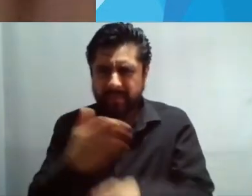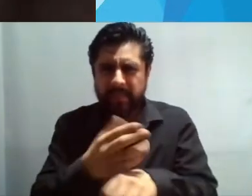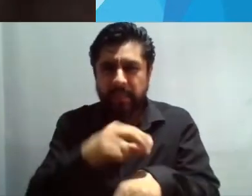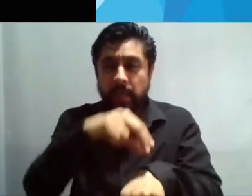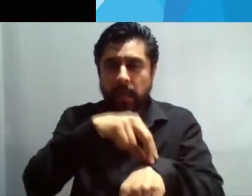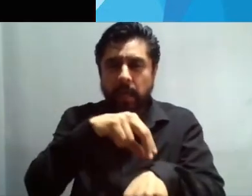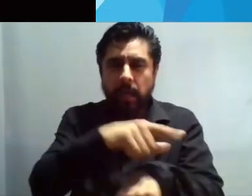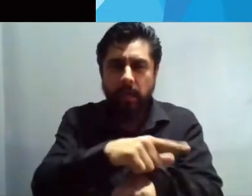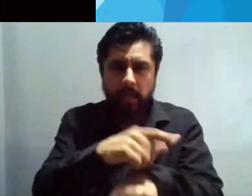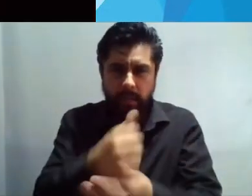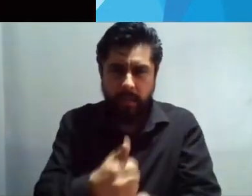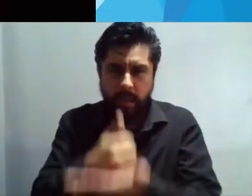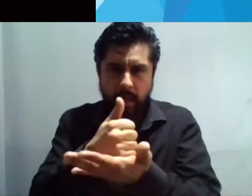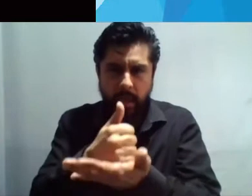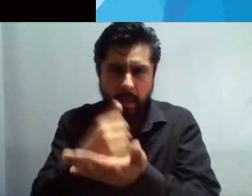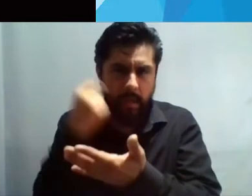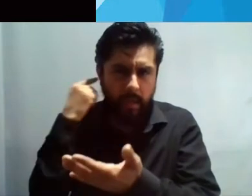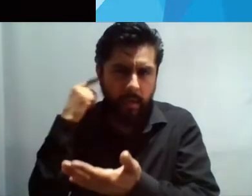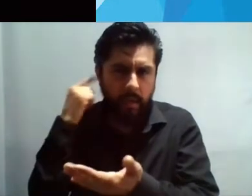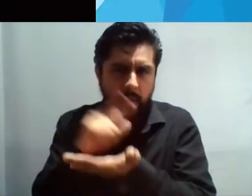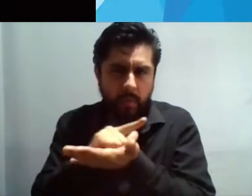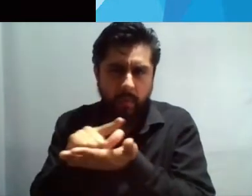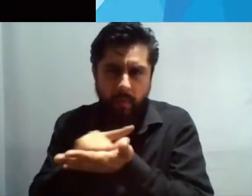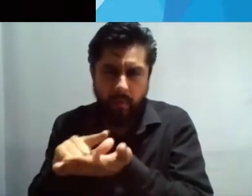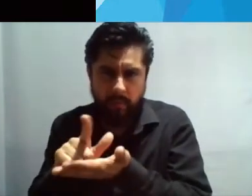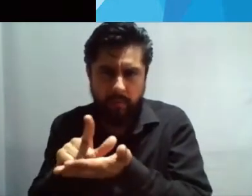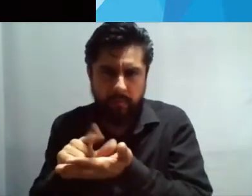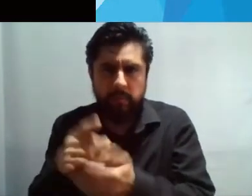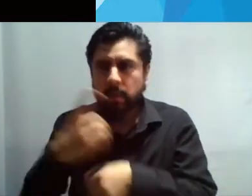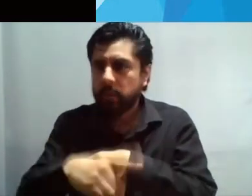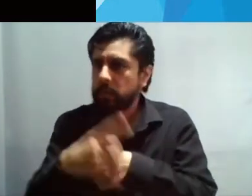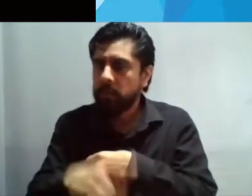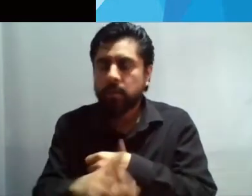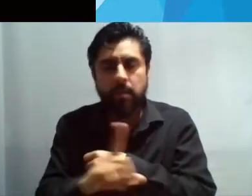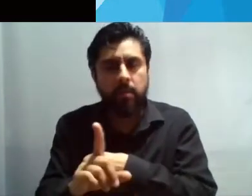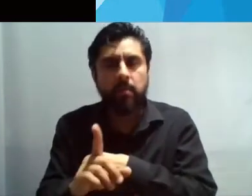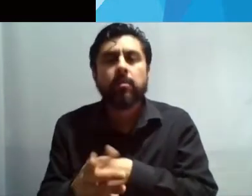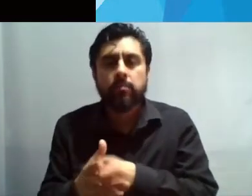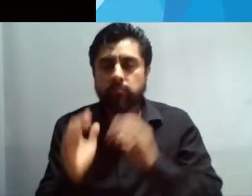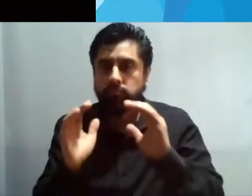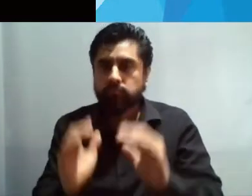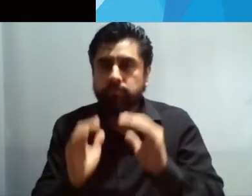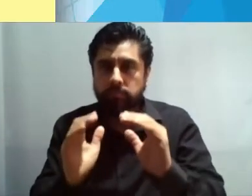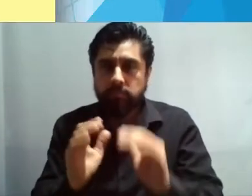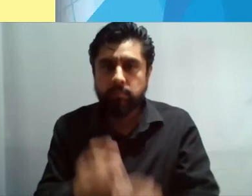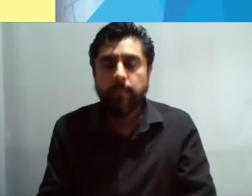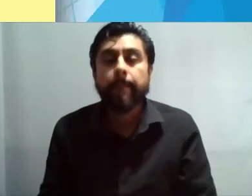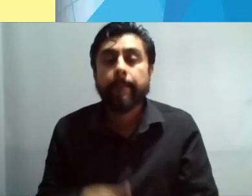va a sacarlo, originando el menor daño posible. Damos la siguiente, por favor.